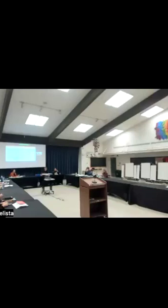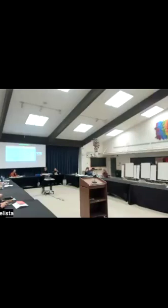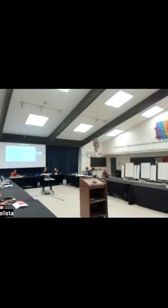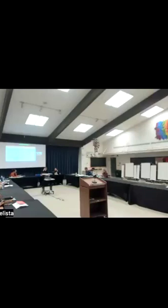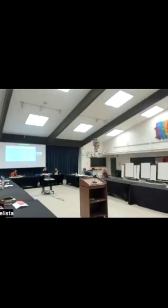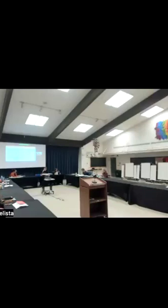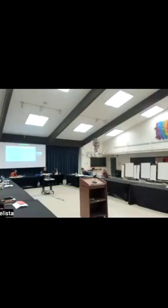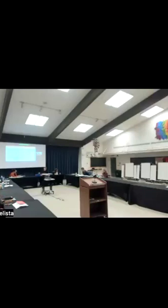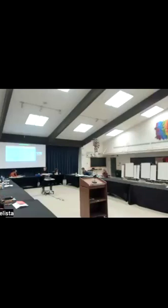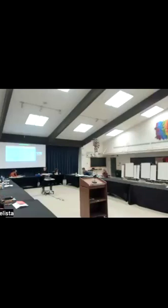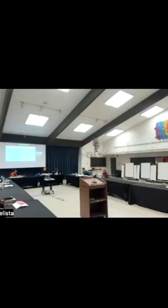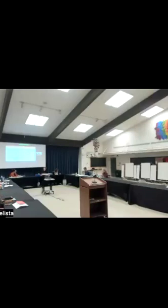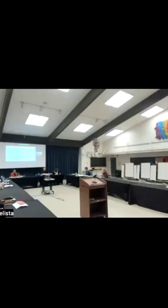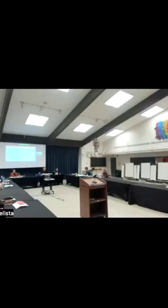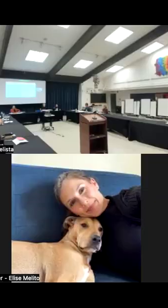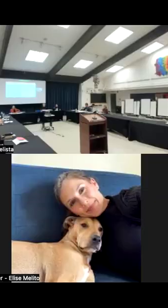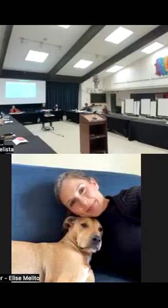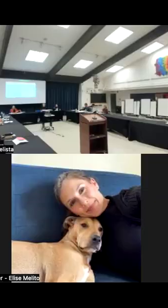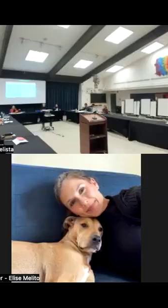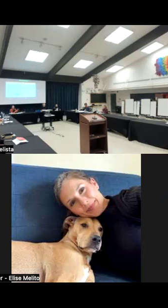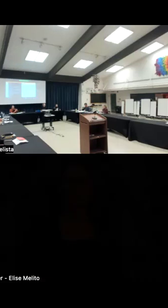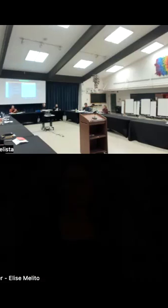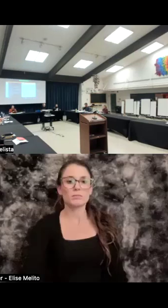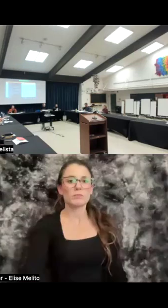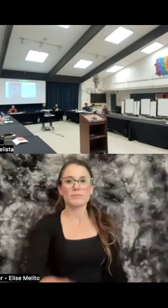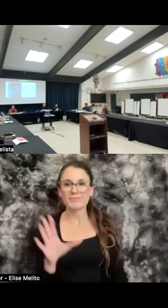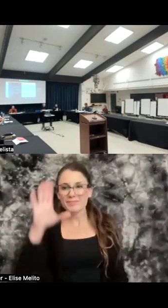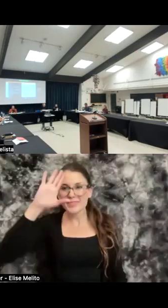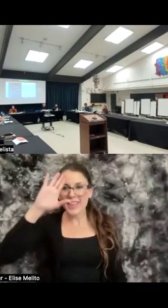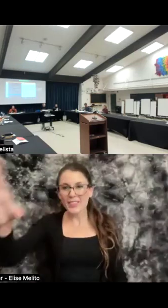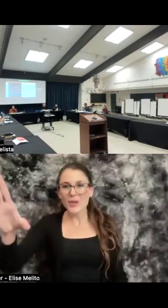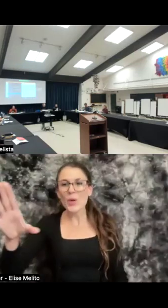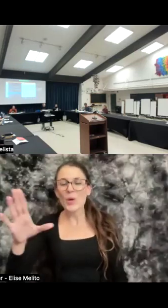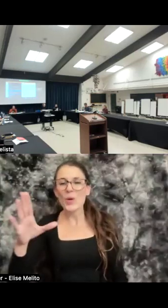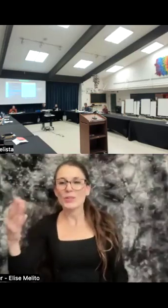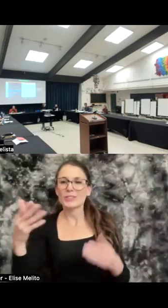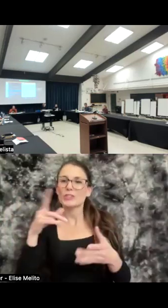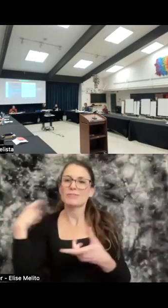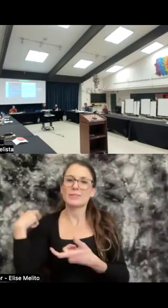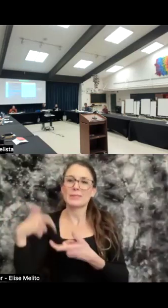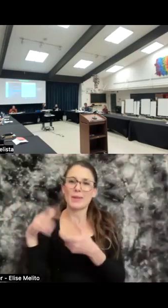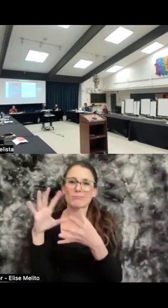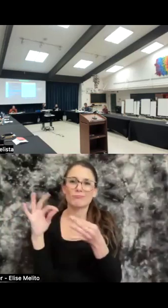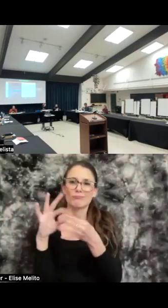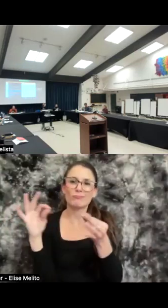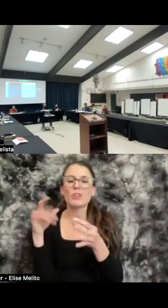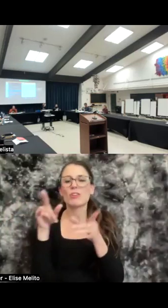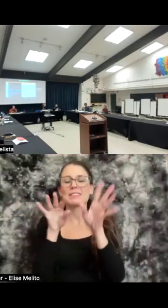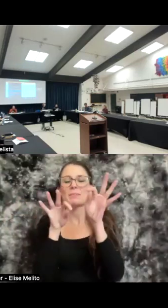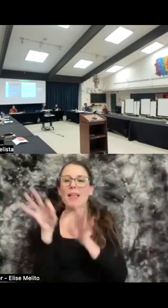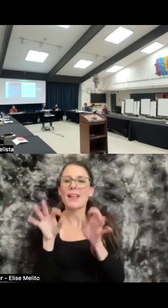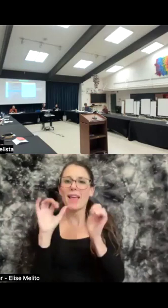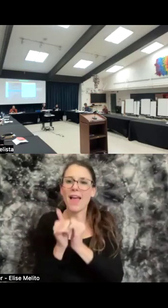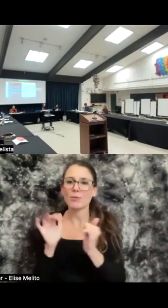Buenas tardes a todos. Este evento ofrece interpretación simultánea al español. Por favor, desde su